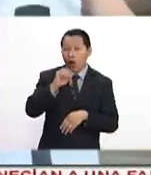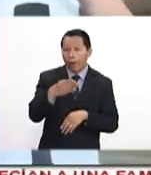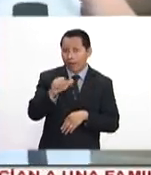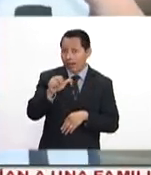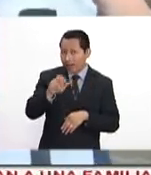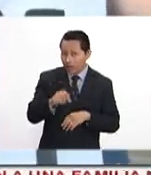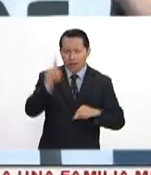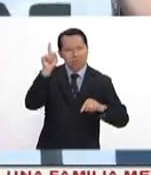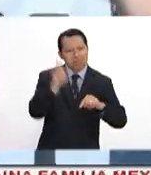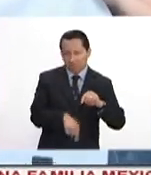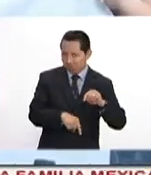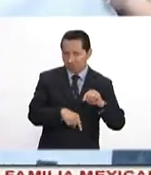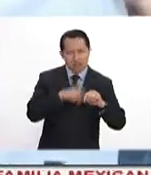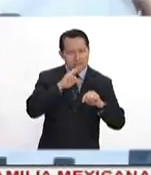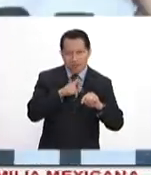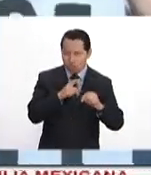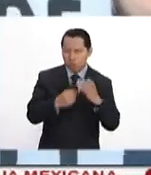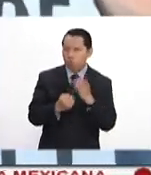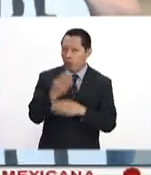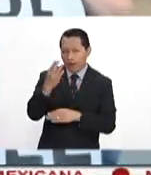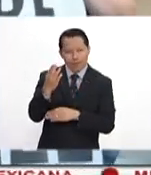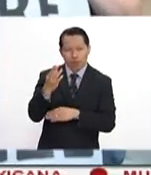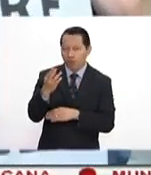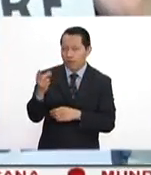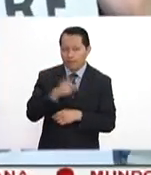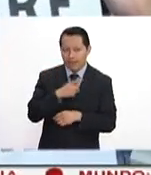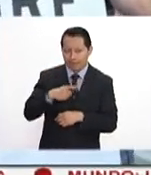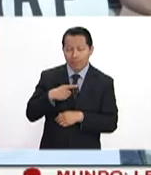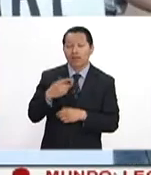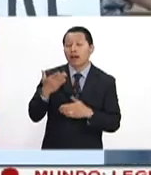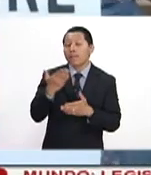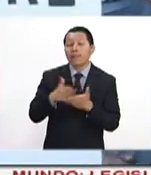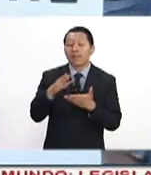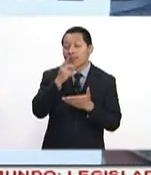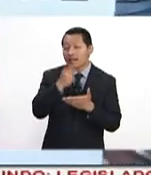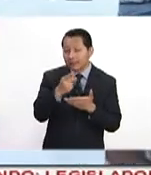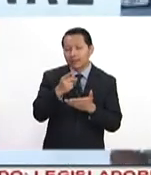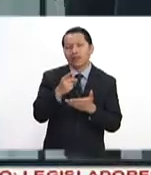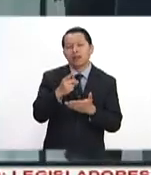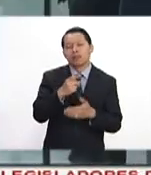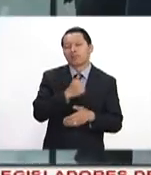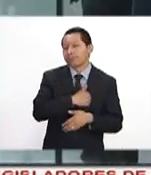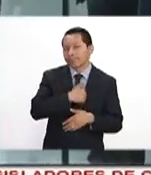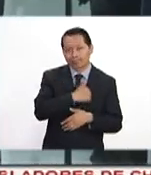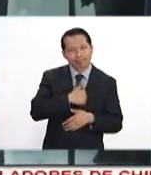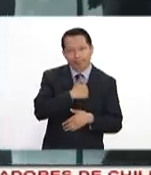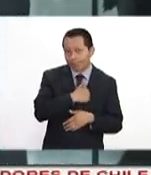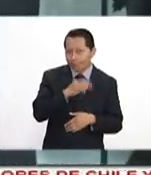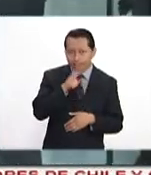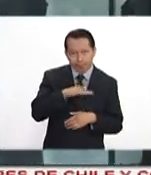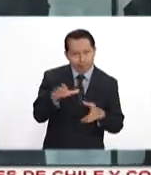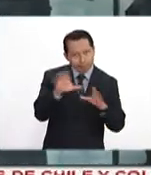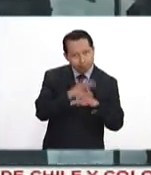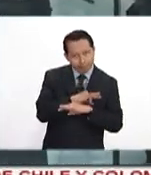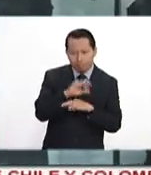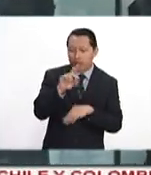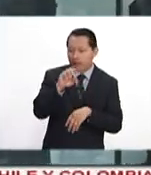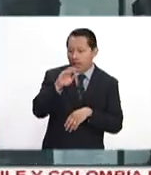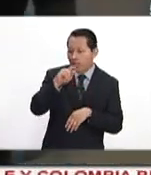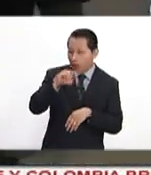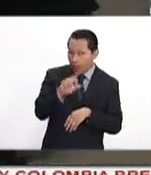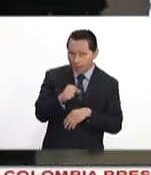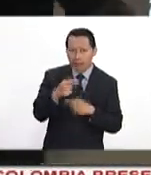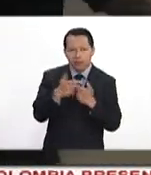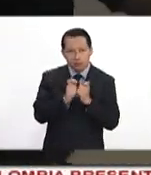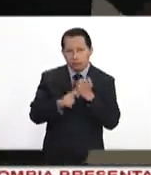inicien uno nuevo desde cero. Además, se dijo decepcionado de los demócratas y de los miembros de su partido que le dieron la